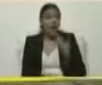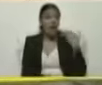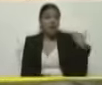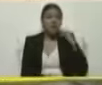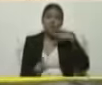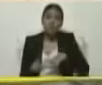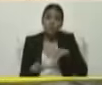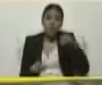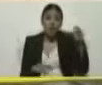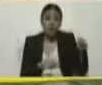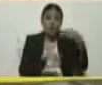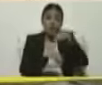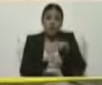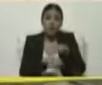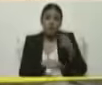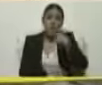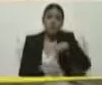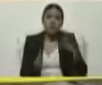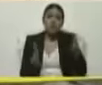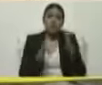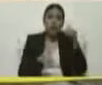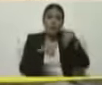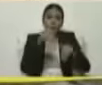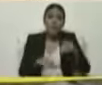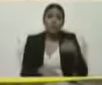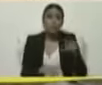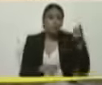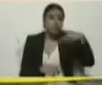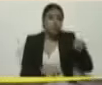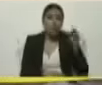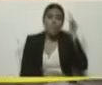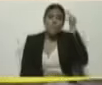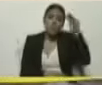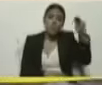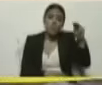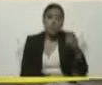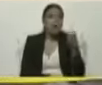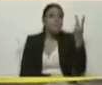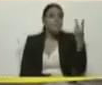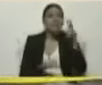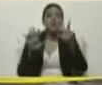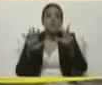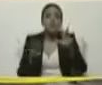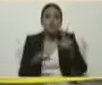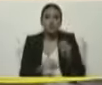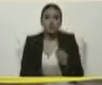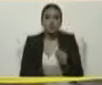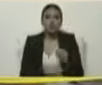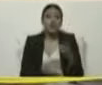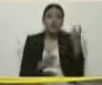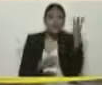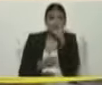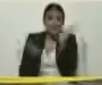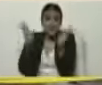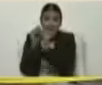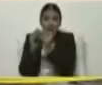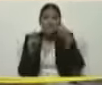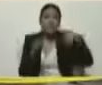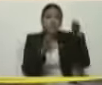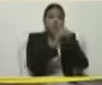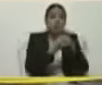nacional, hemos ganado con el voto popular 28 de 30. Es la única fuerza que hay y lo hemos ganado a